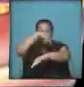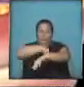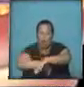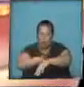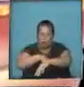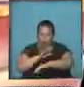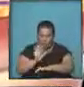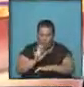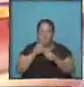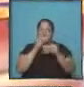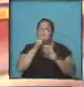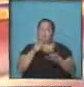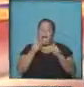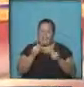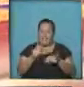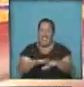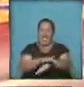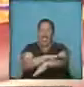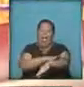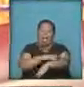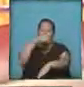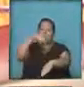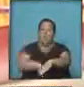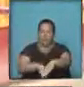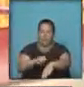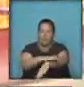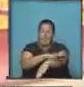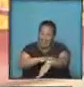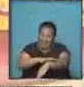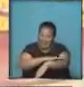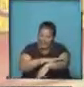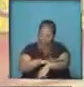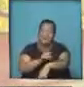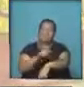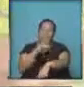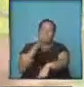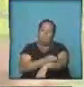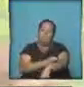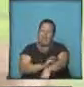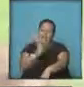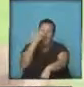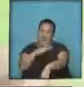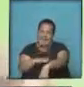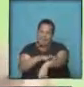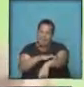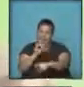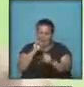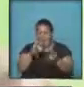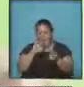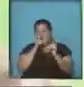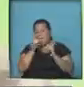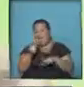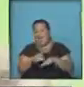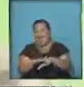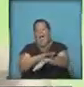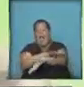y profundas. Uh-huh. Para hacerlo más fácil, superficiales y profundas. La superficial es aquella que quema las capas, como bien dice su